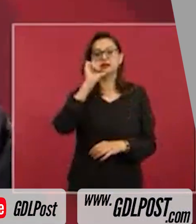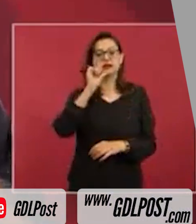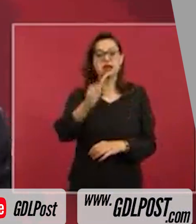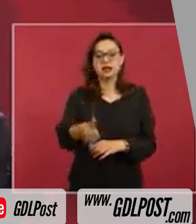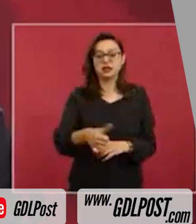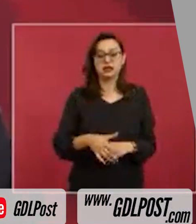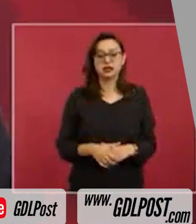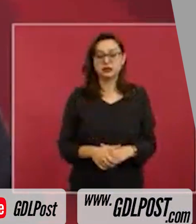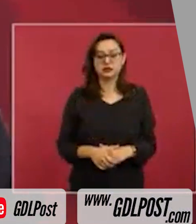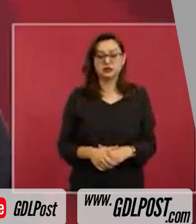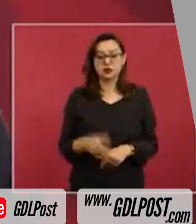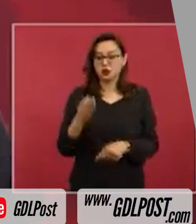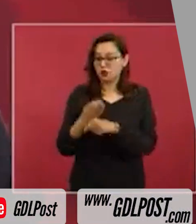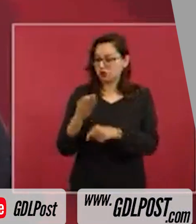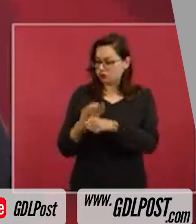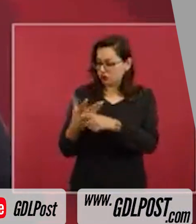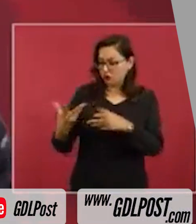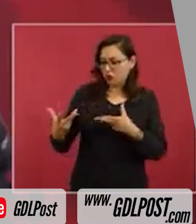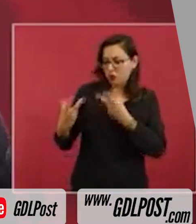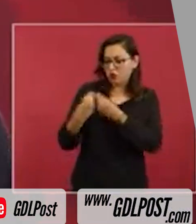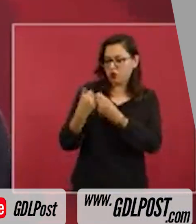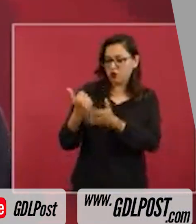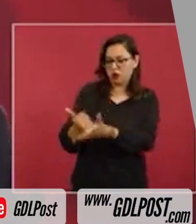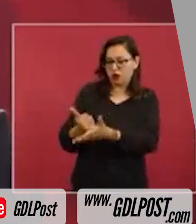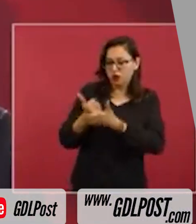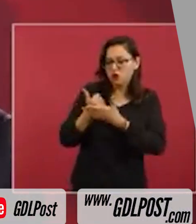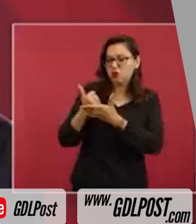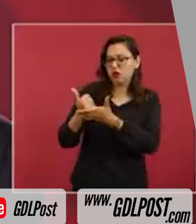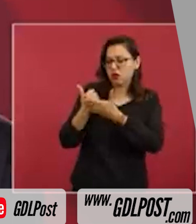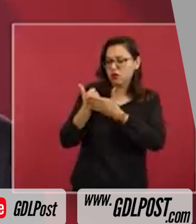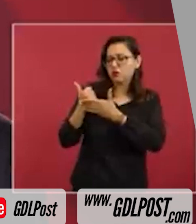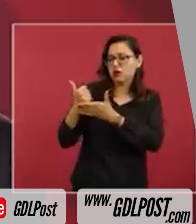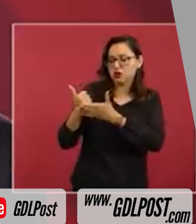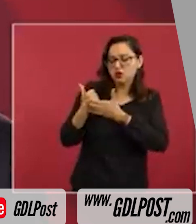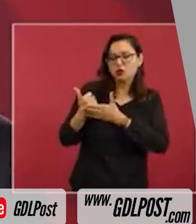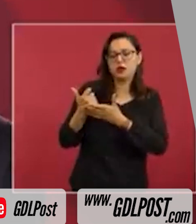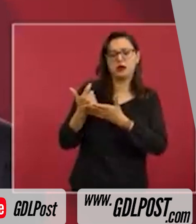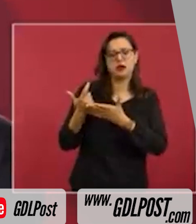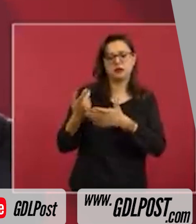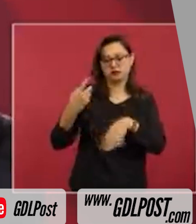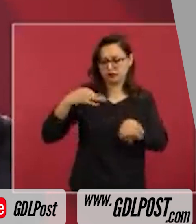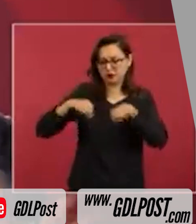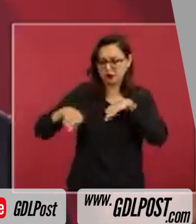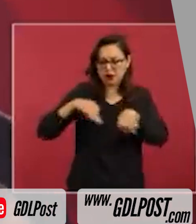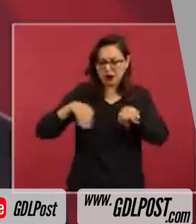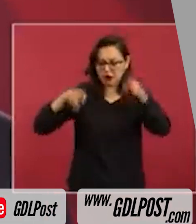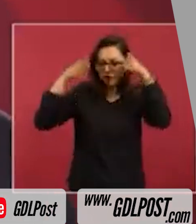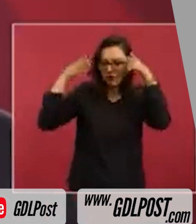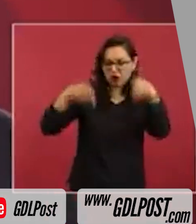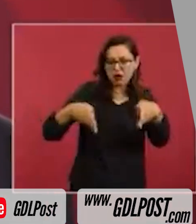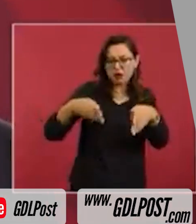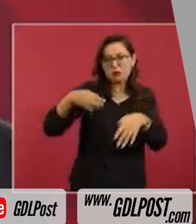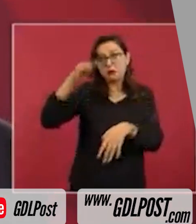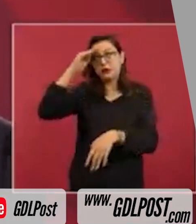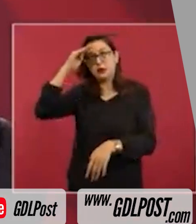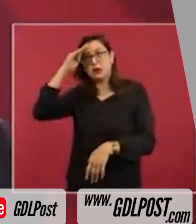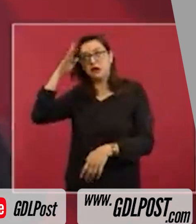Porque me está ayudando a la transformación del país. Entonces, que no se confunda,